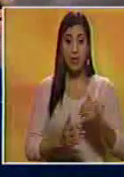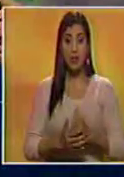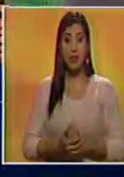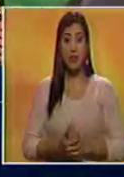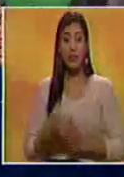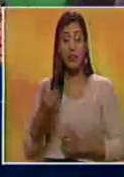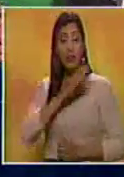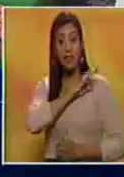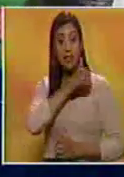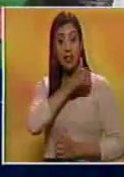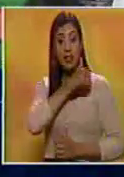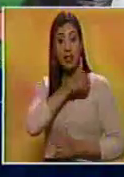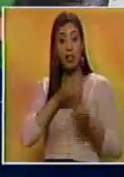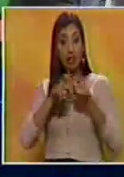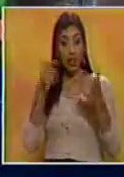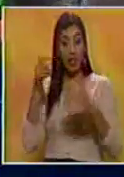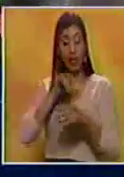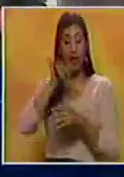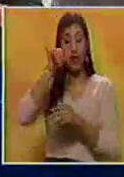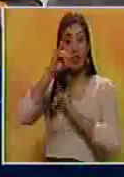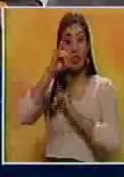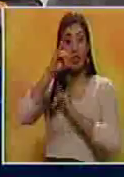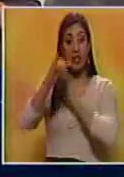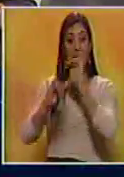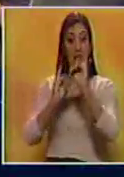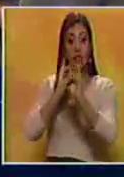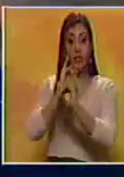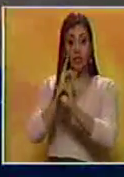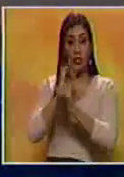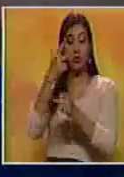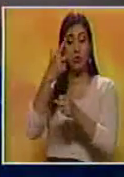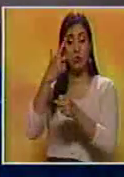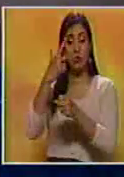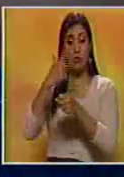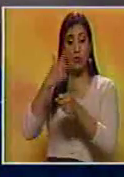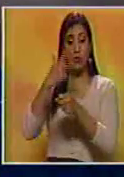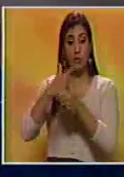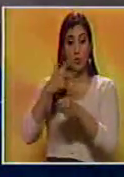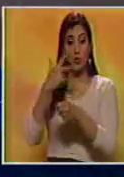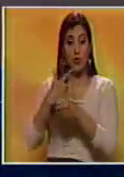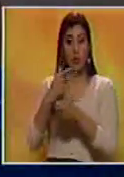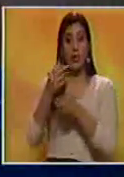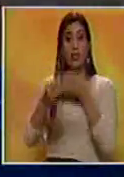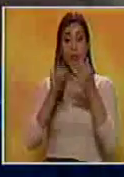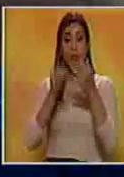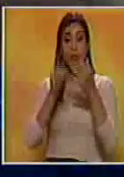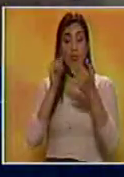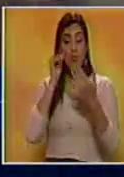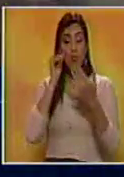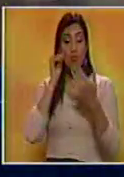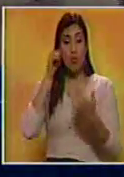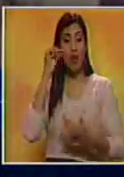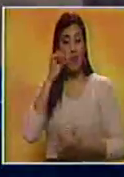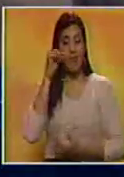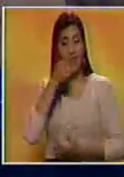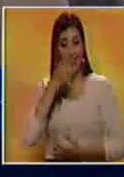la gerente general del Aeropuerto Internacional Augusto Sandino, Aleida